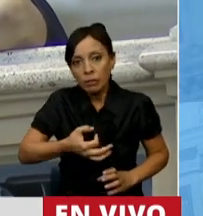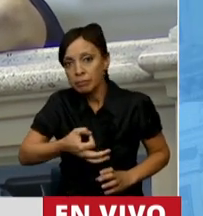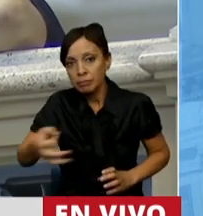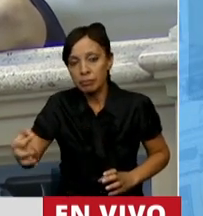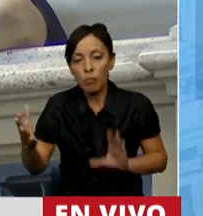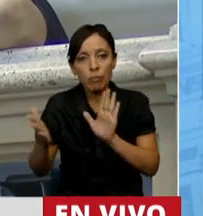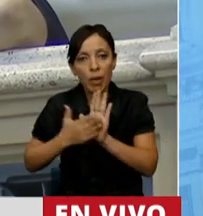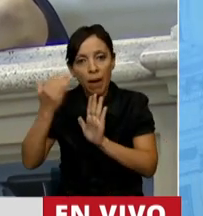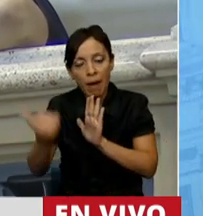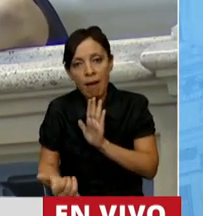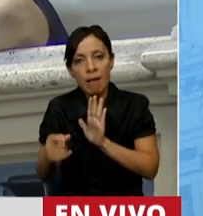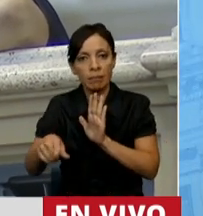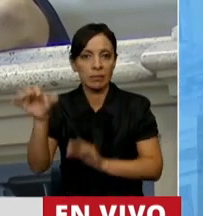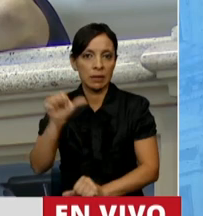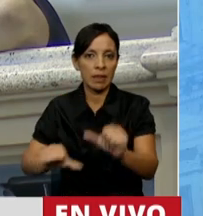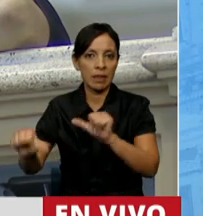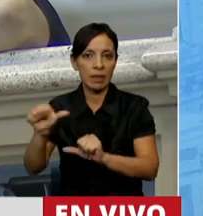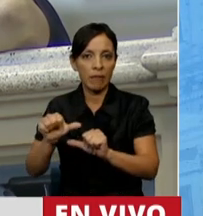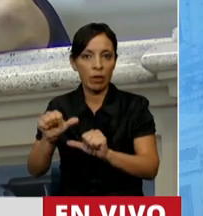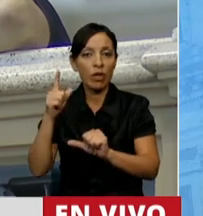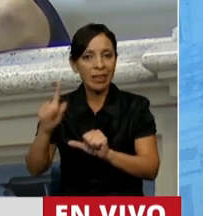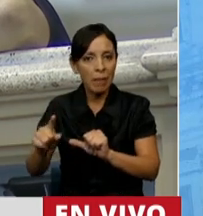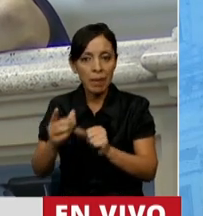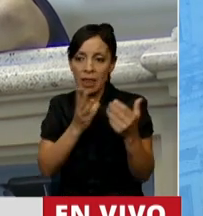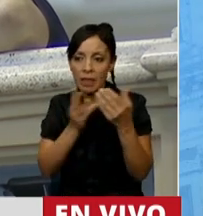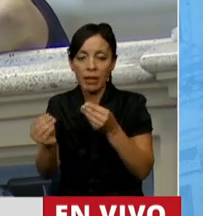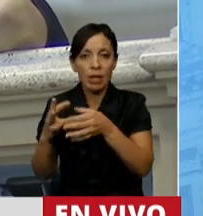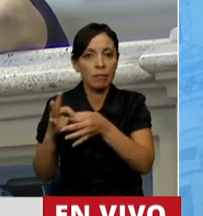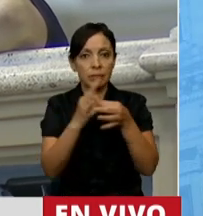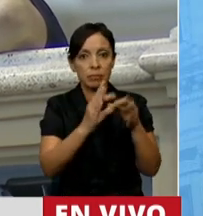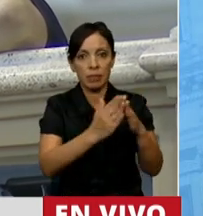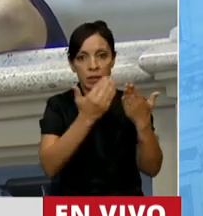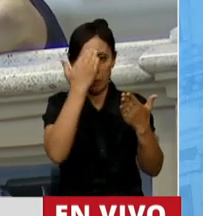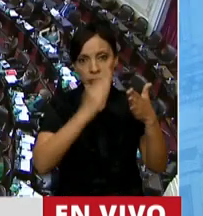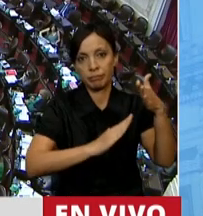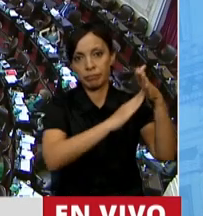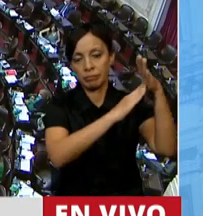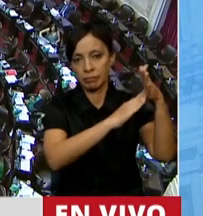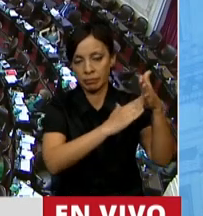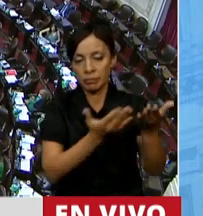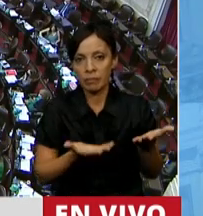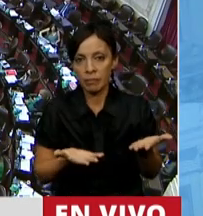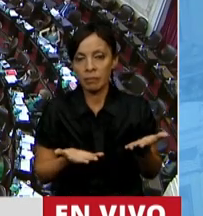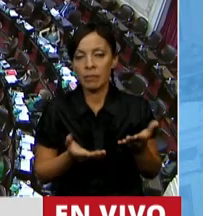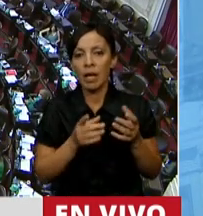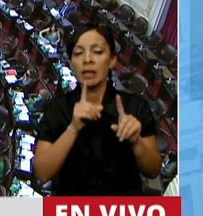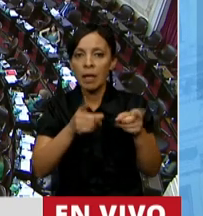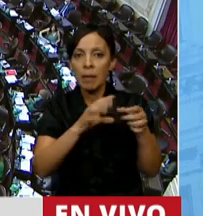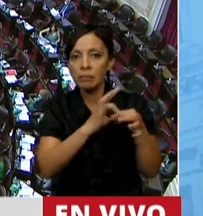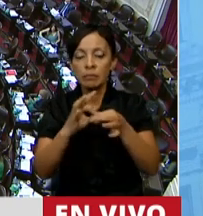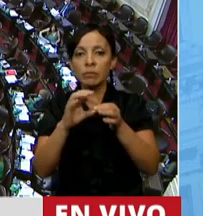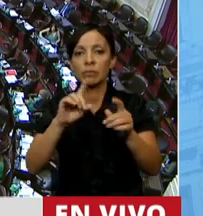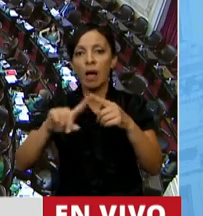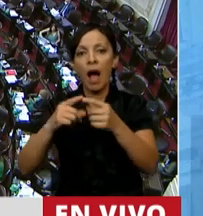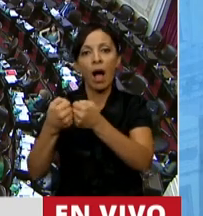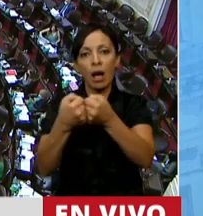científicamente probado y defendido por nuestra Carta Magna al darle rango constitucional y tratados internacionales